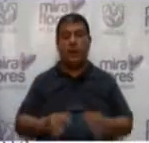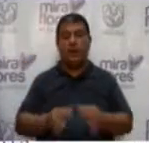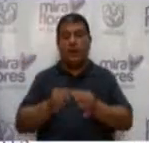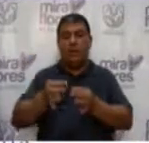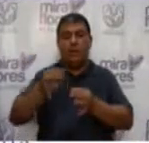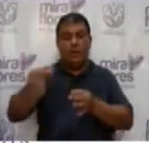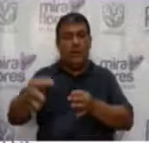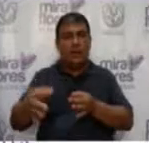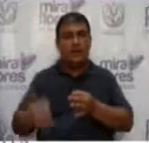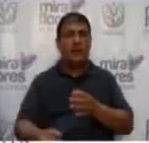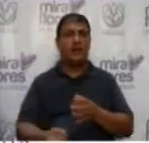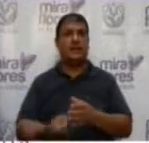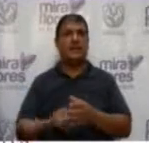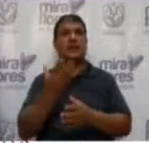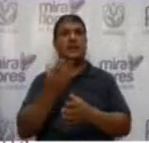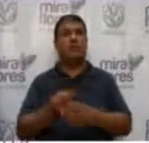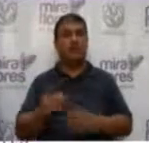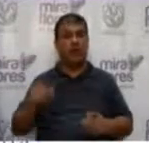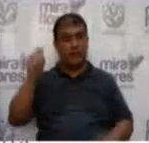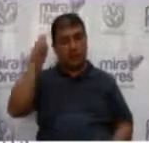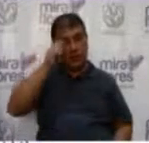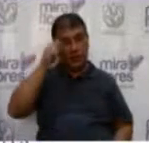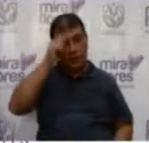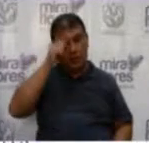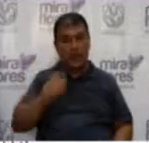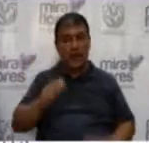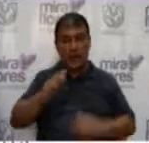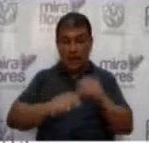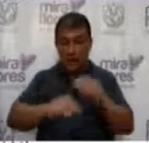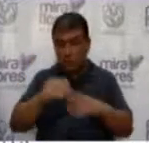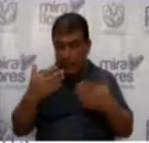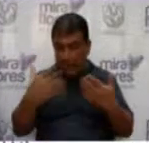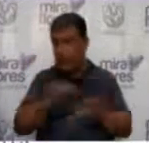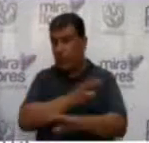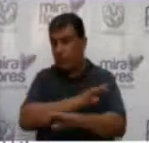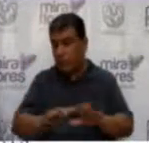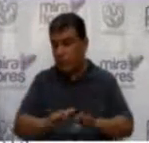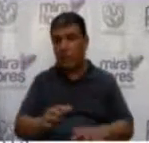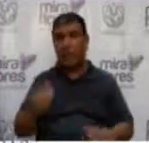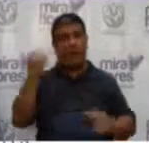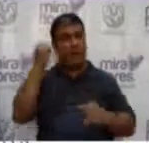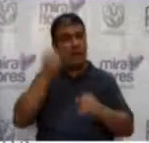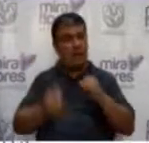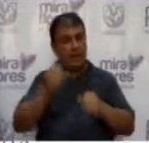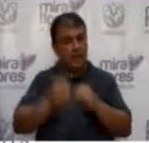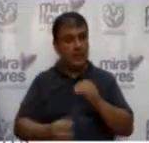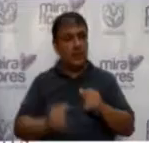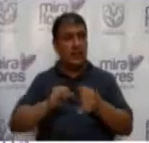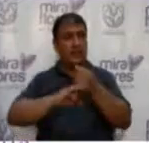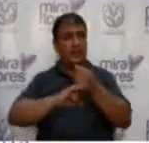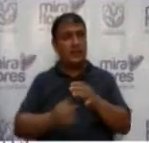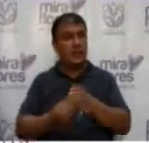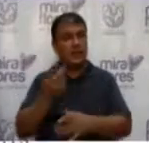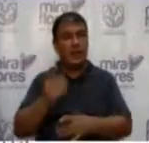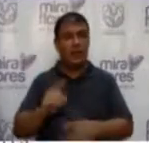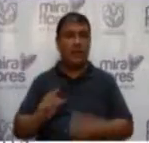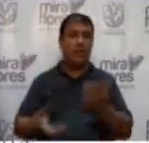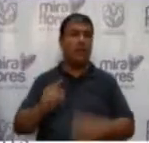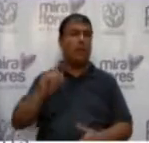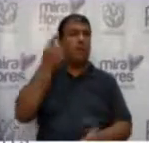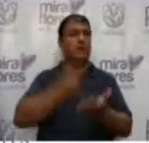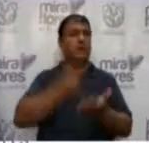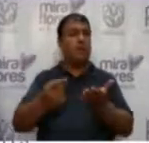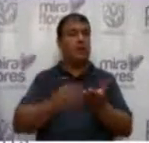fecha porque en teoría las obras deberían estar terminadas a finales de ese mes, principios de